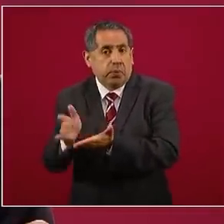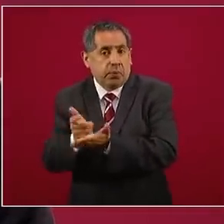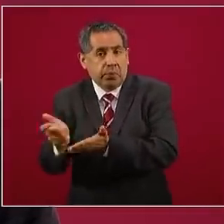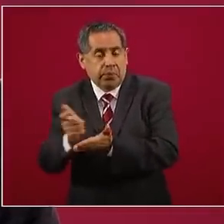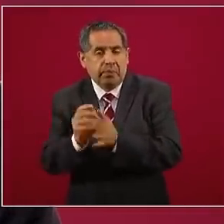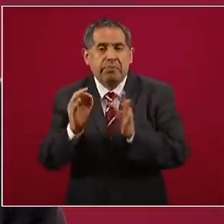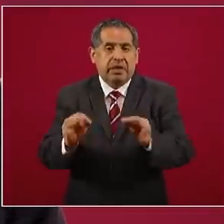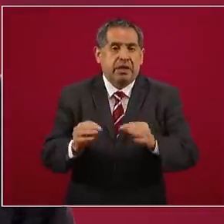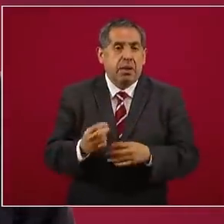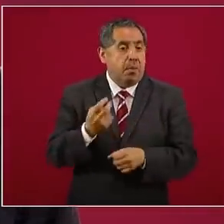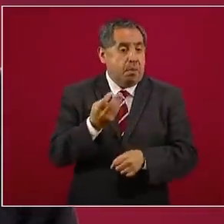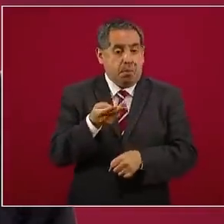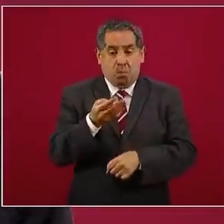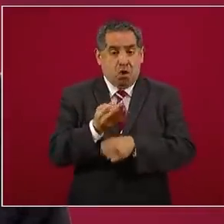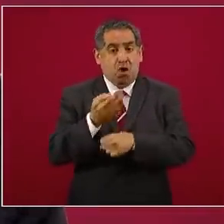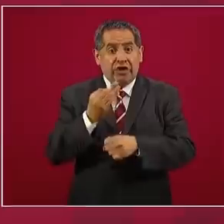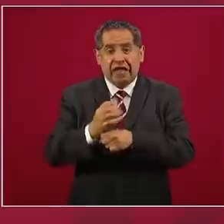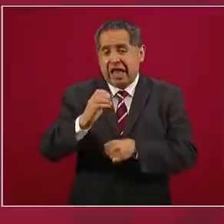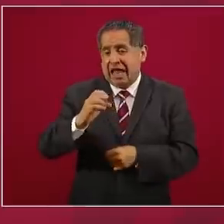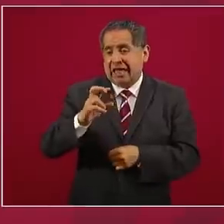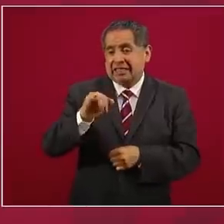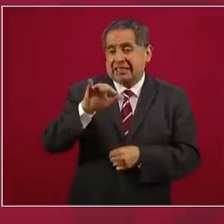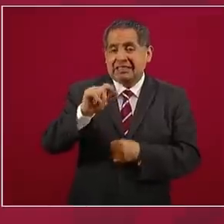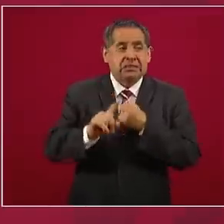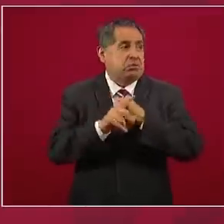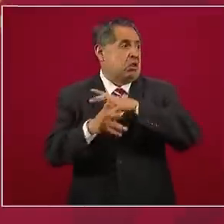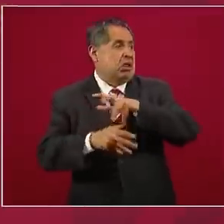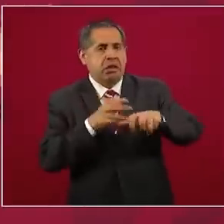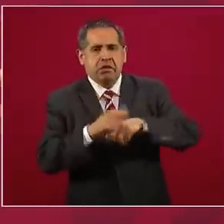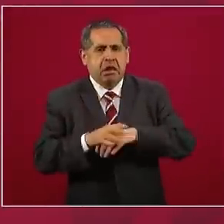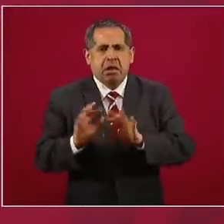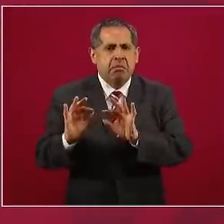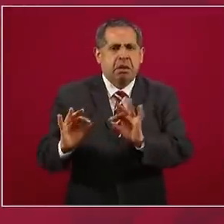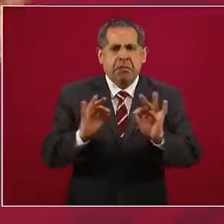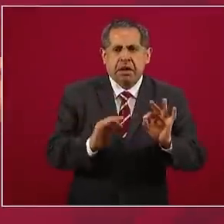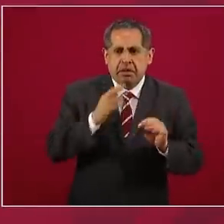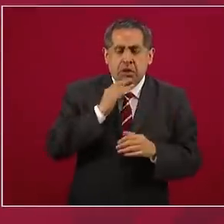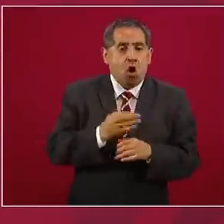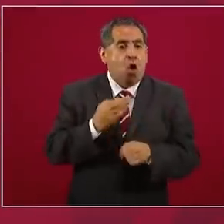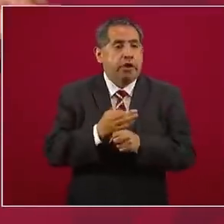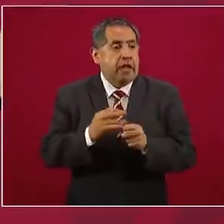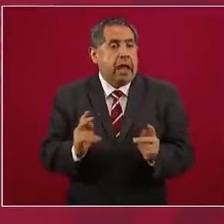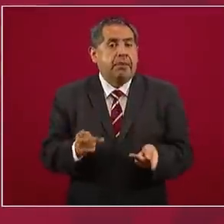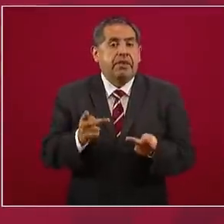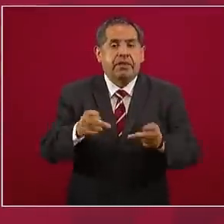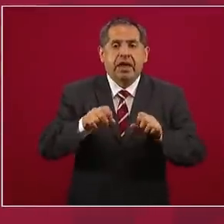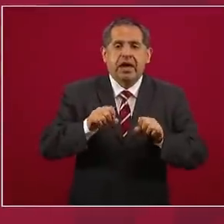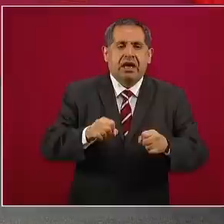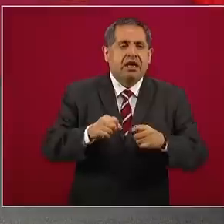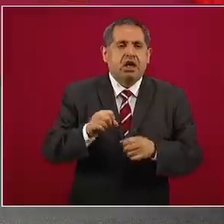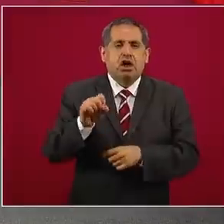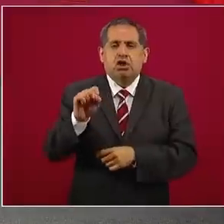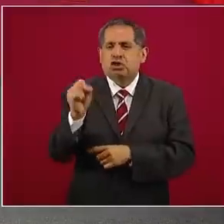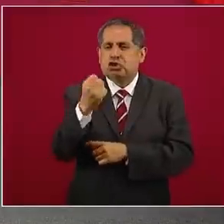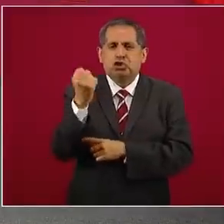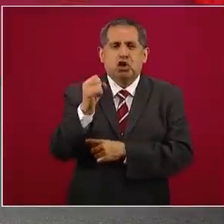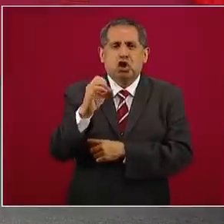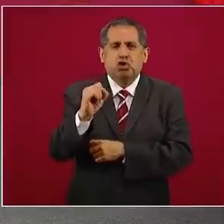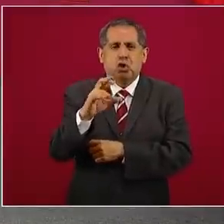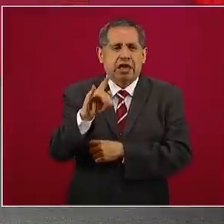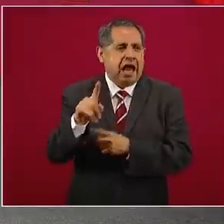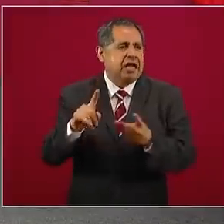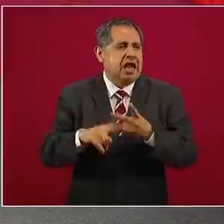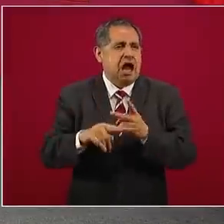no hay una crisis de consumo. Por eso está vendiendo más Chedraui, está vendiendo más Soriana, está vendiendo